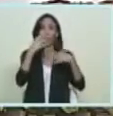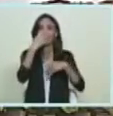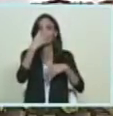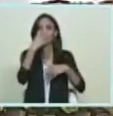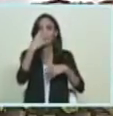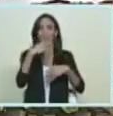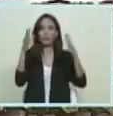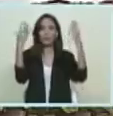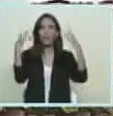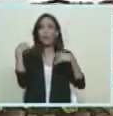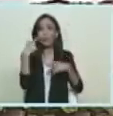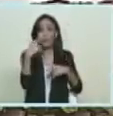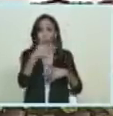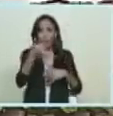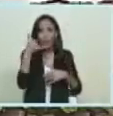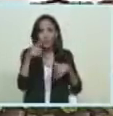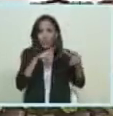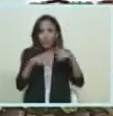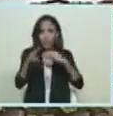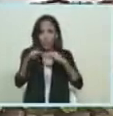¿Ustedes revisaron su teléfono?